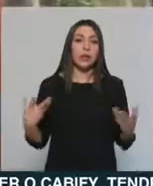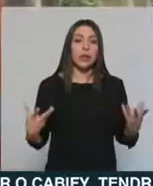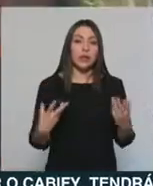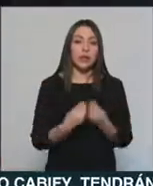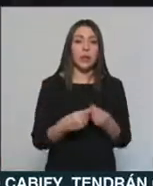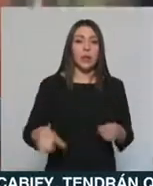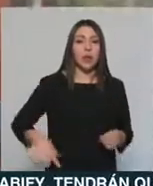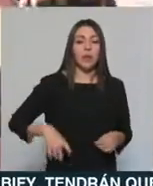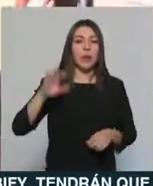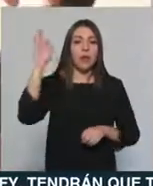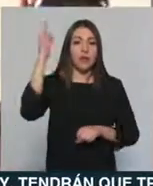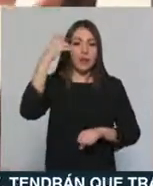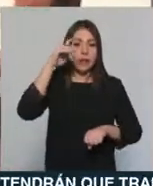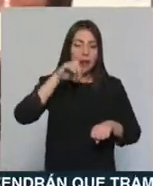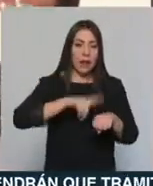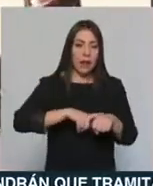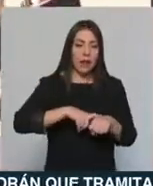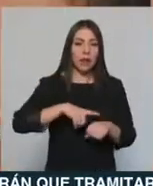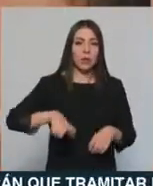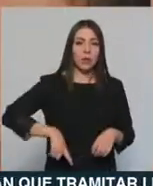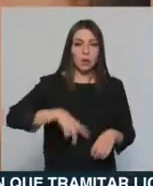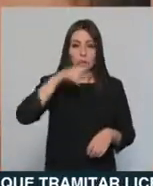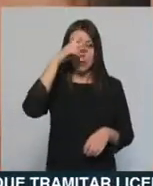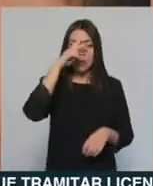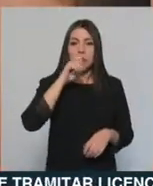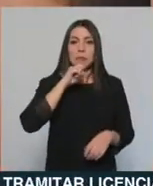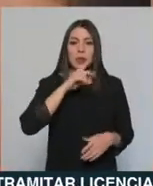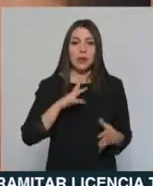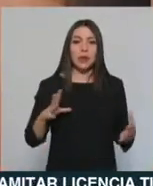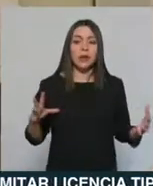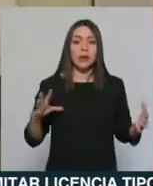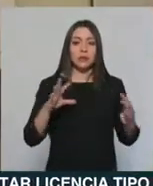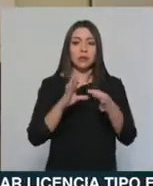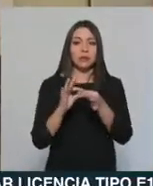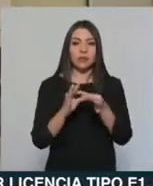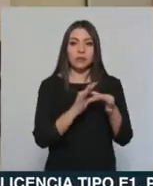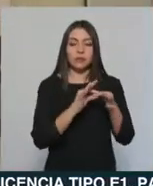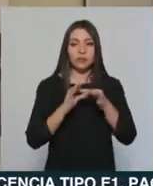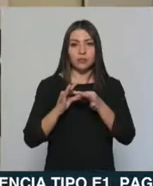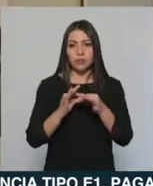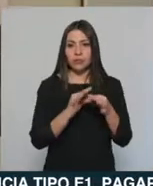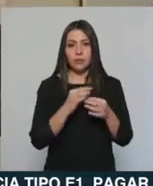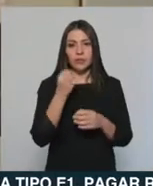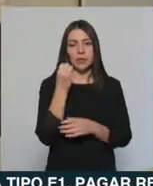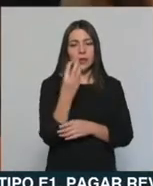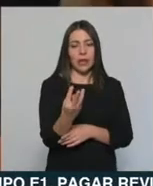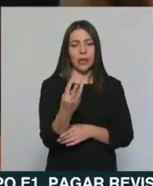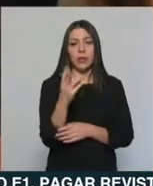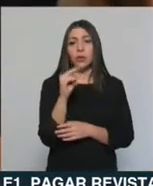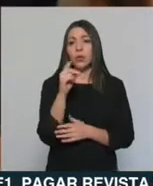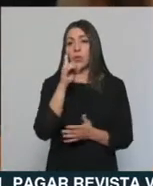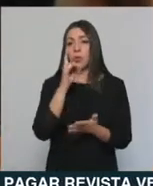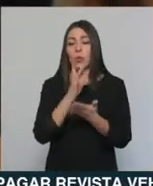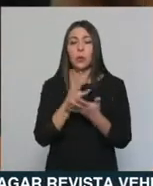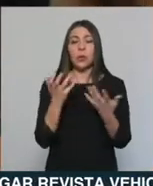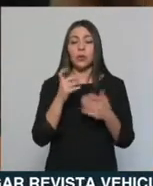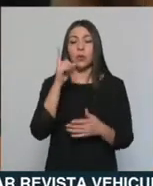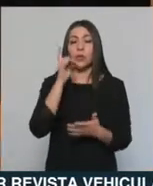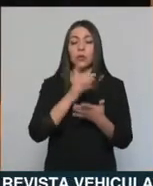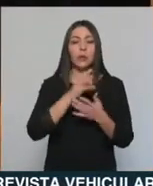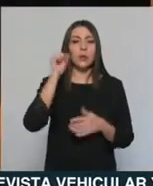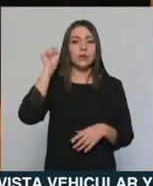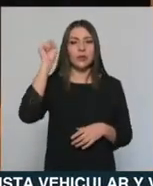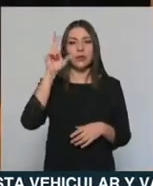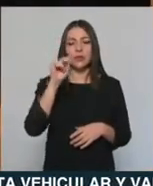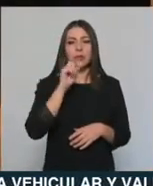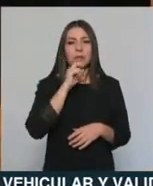estatal. Es un convenio, no fue una SEP impoluta preocupada por la educación a la